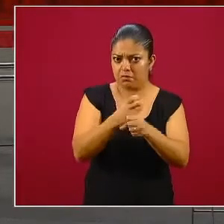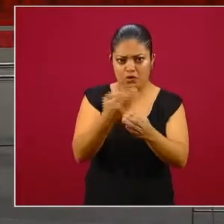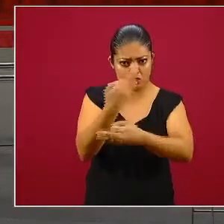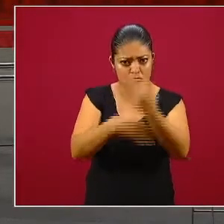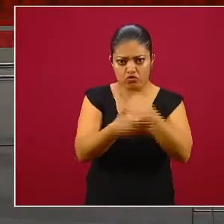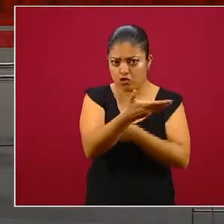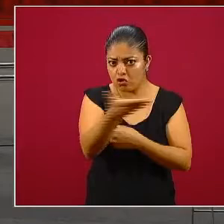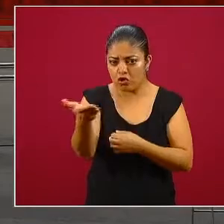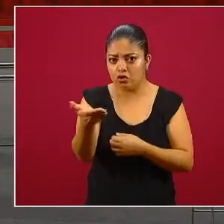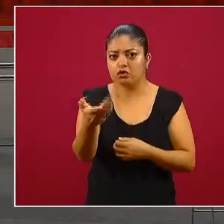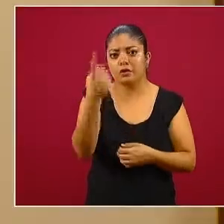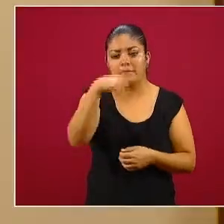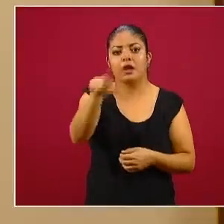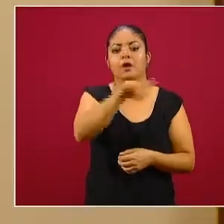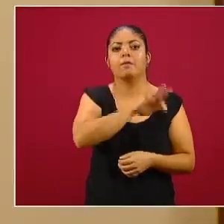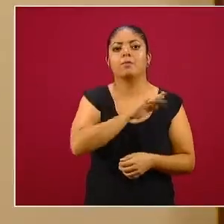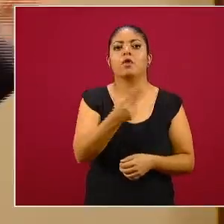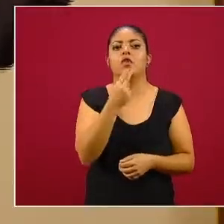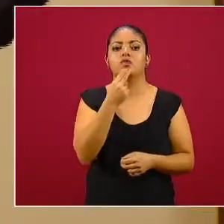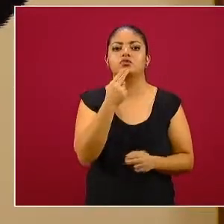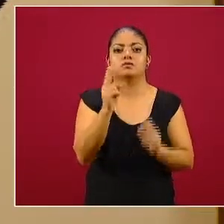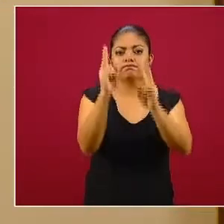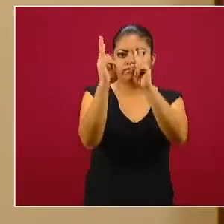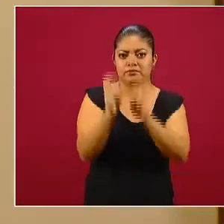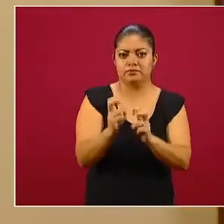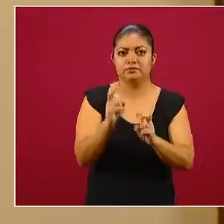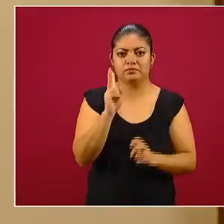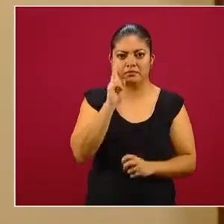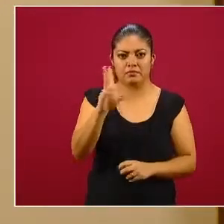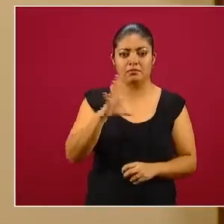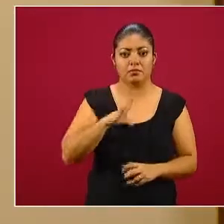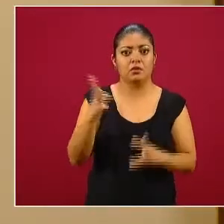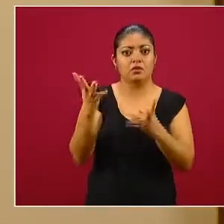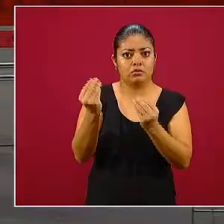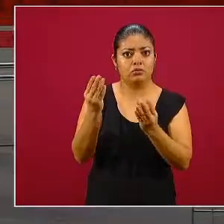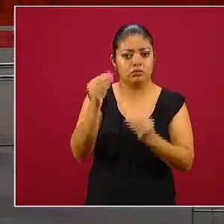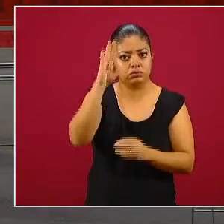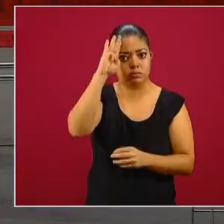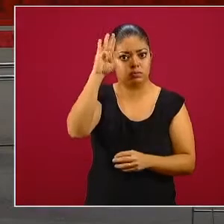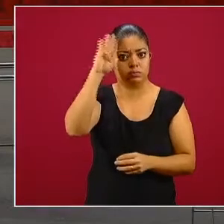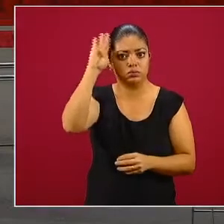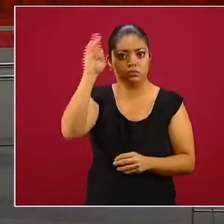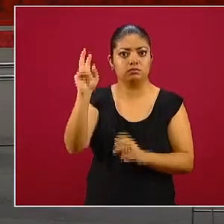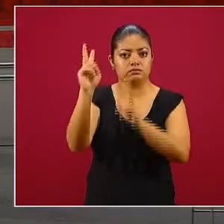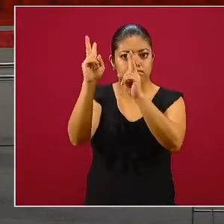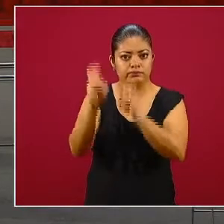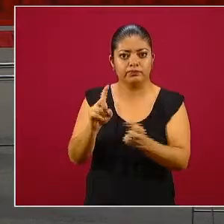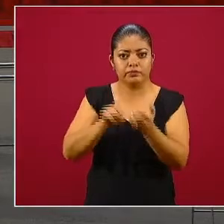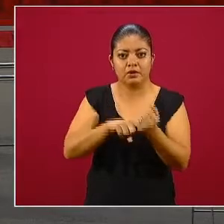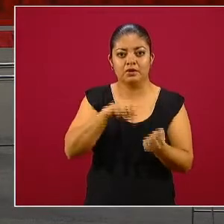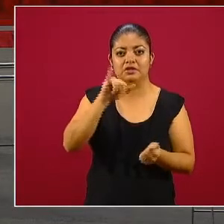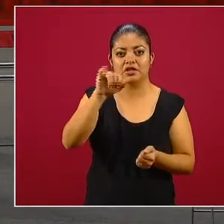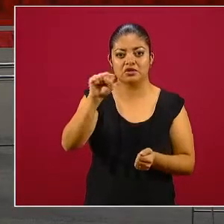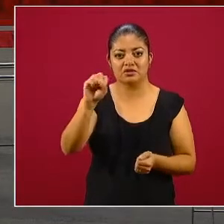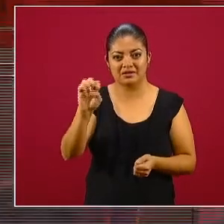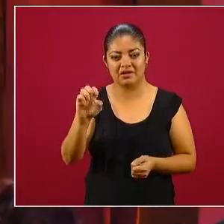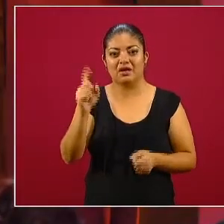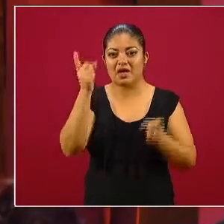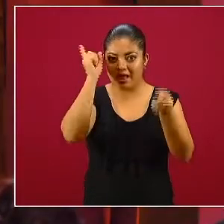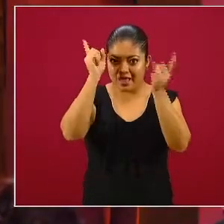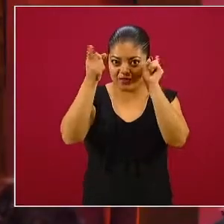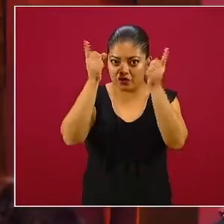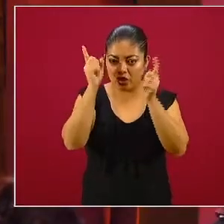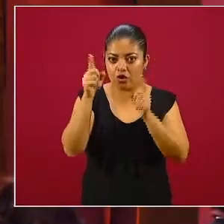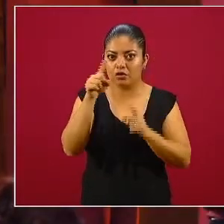utilizar la aplicación que ya descargaron. Miren la cantidad de descargas que llevamos por cada sistema operativo, ¿sí? Para que